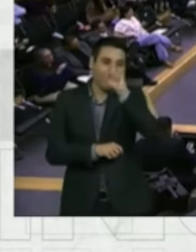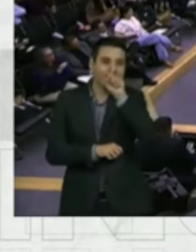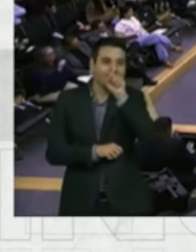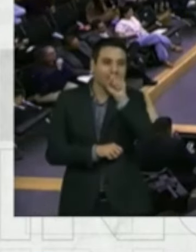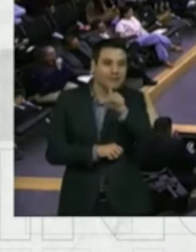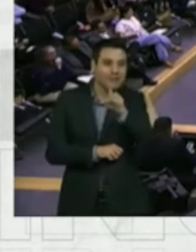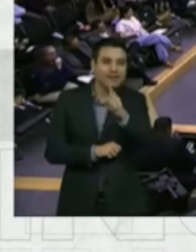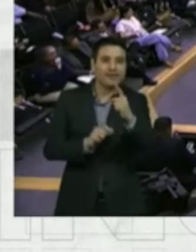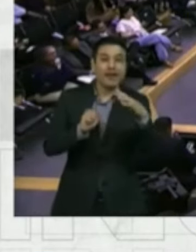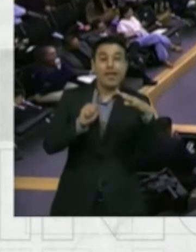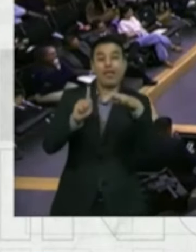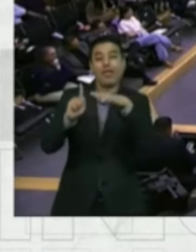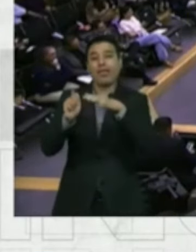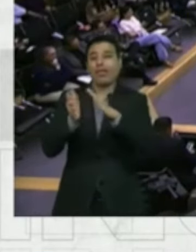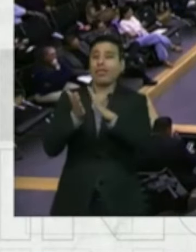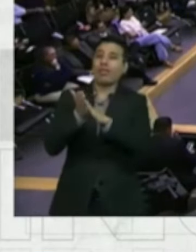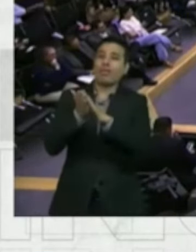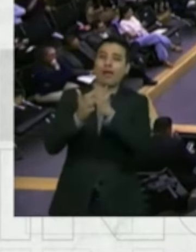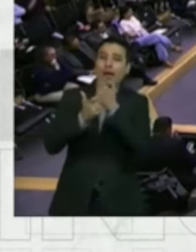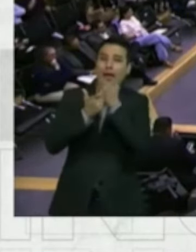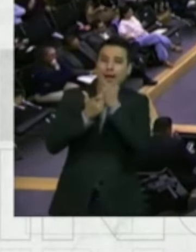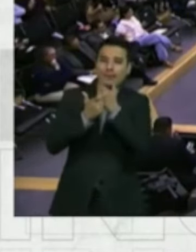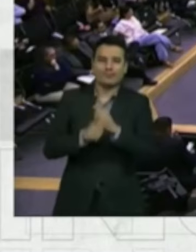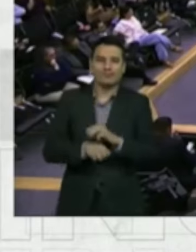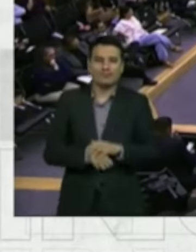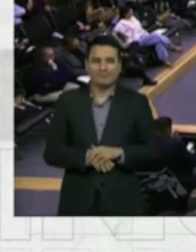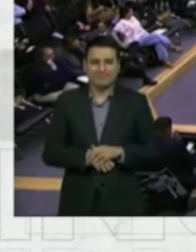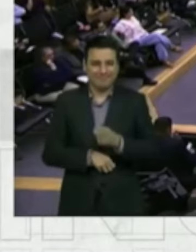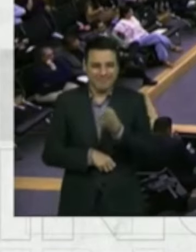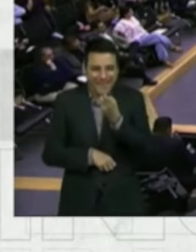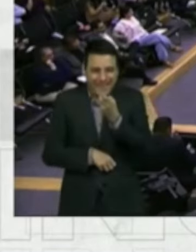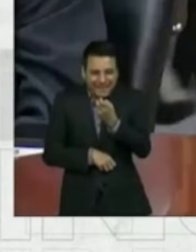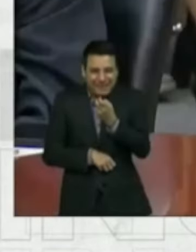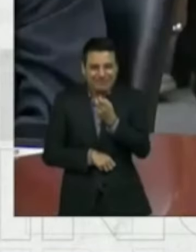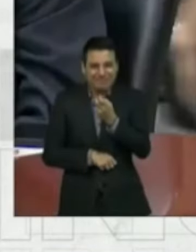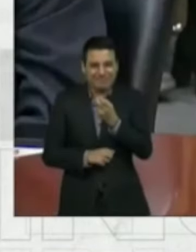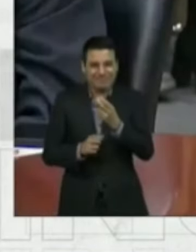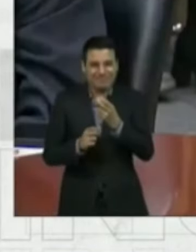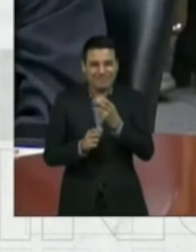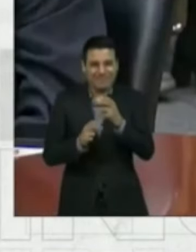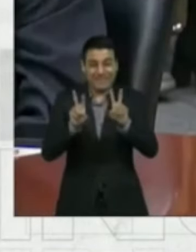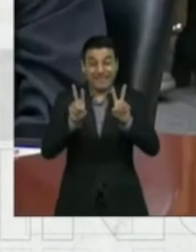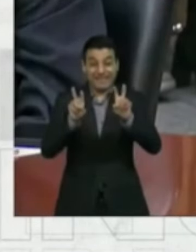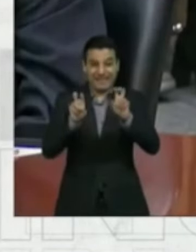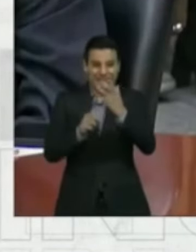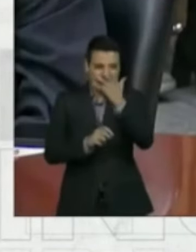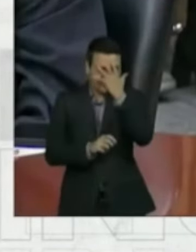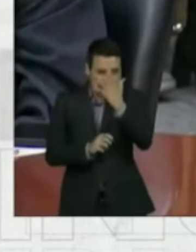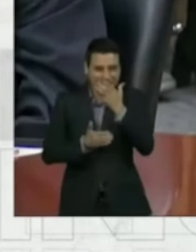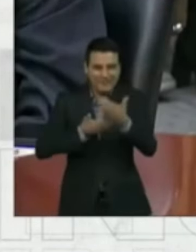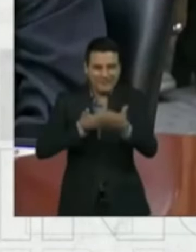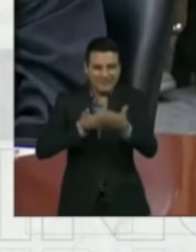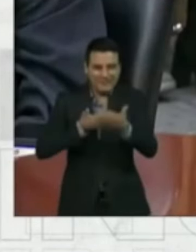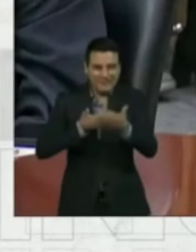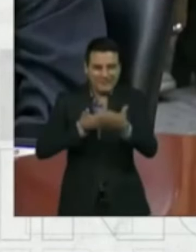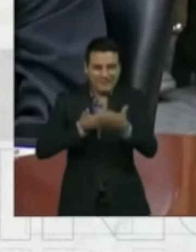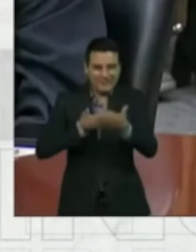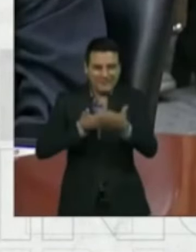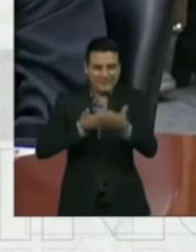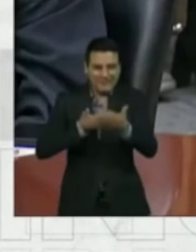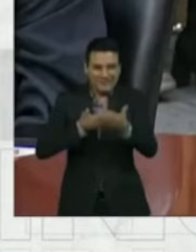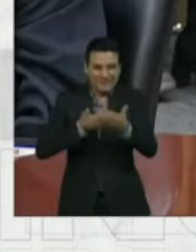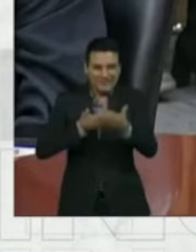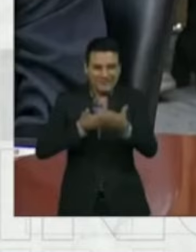corifeos, la verdad es que no vienen al caso en un debate serio. Payaso.